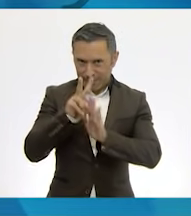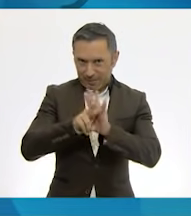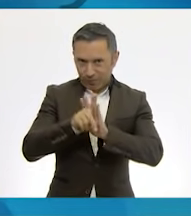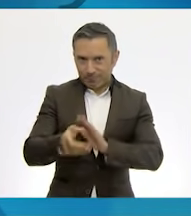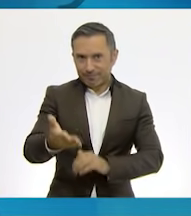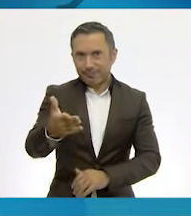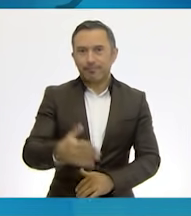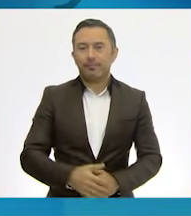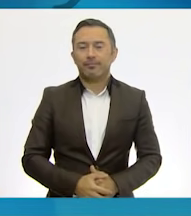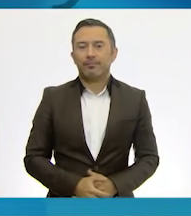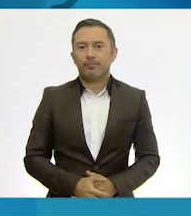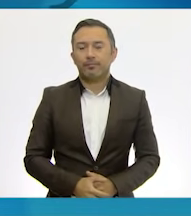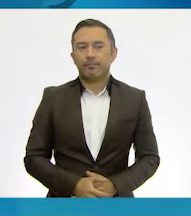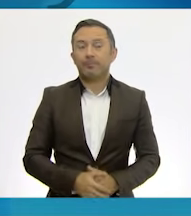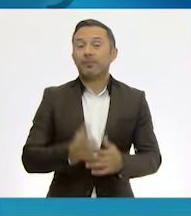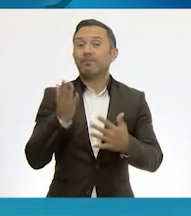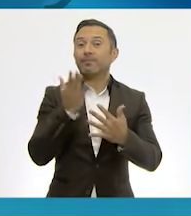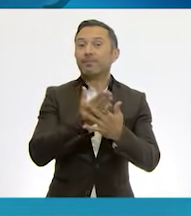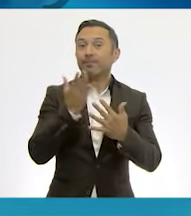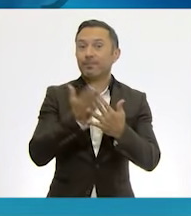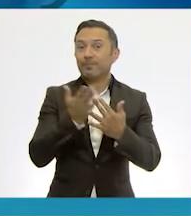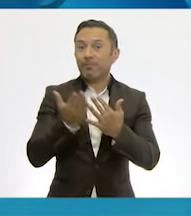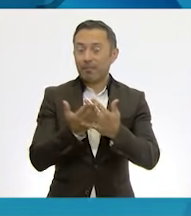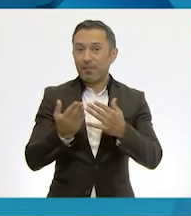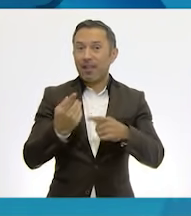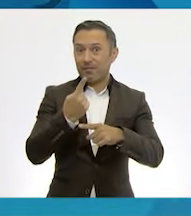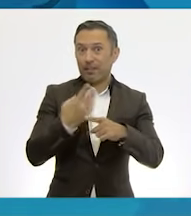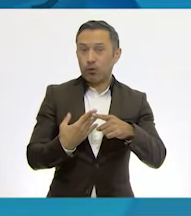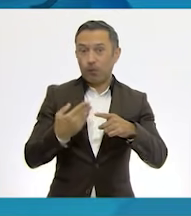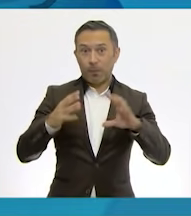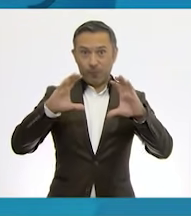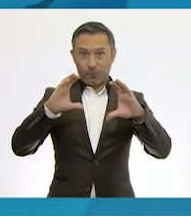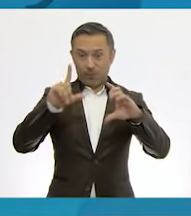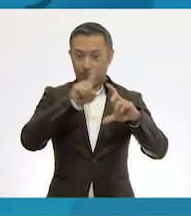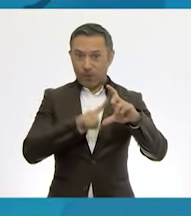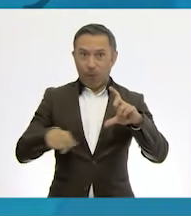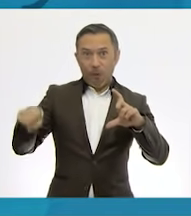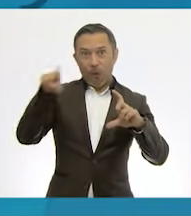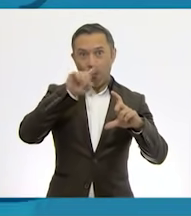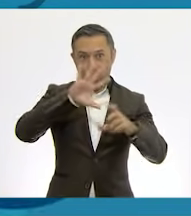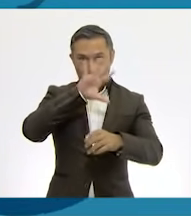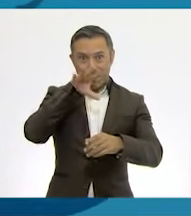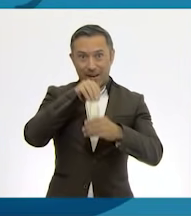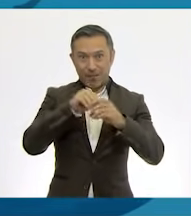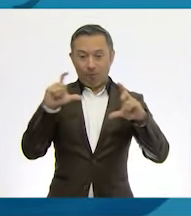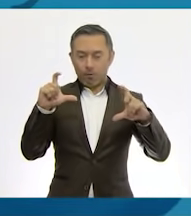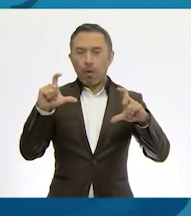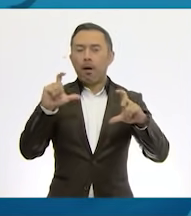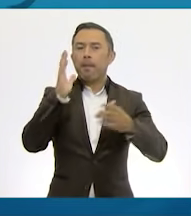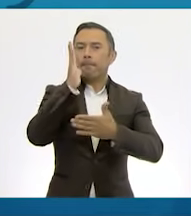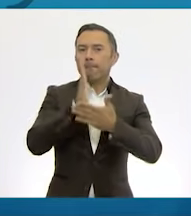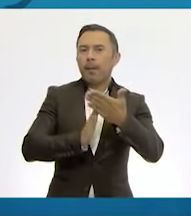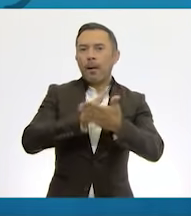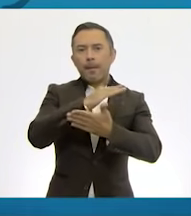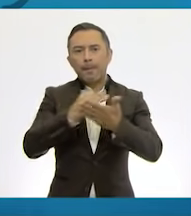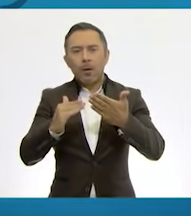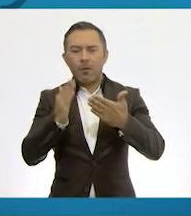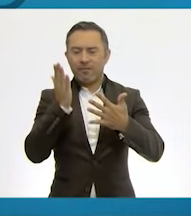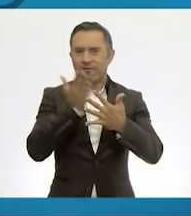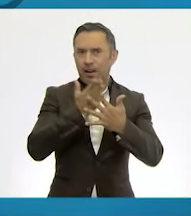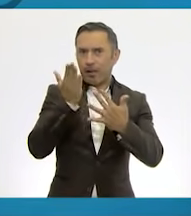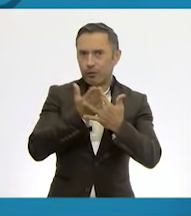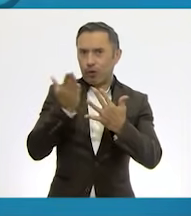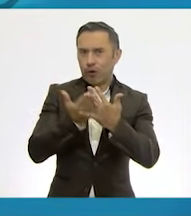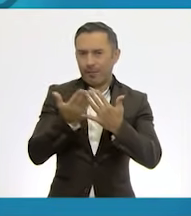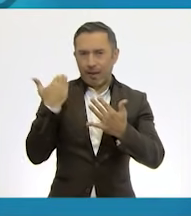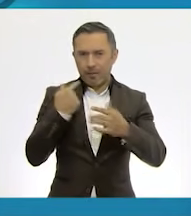fracciones como una ayuda para representar partes de un todo o enteros. Sin embargo, en este video lo que me gustaría es que, bueno, lleguemos